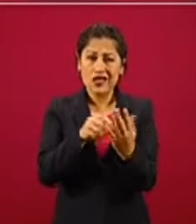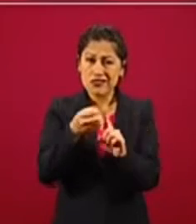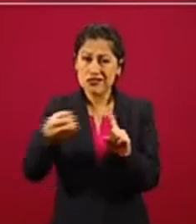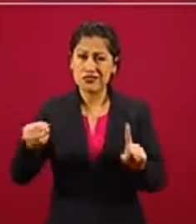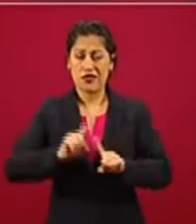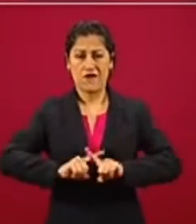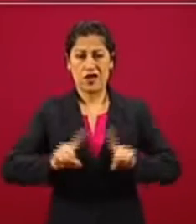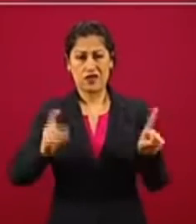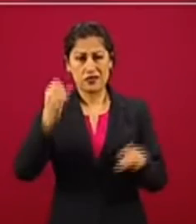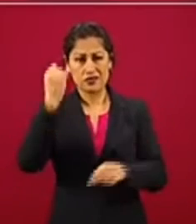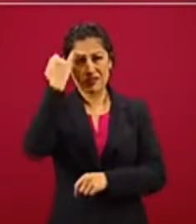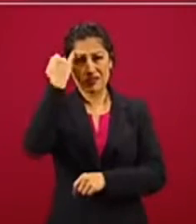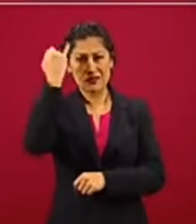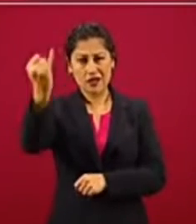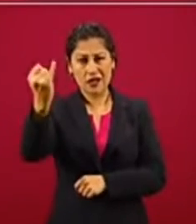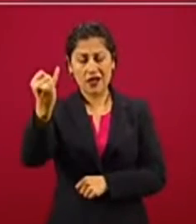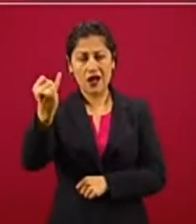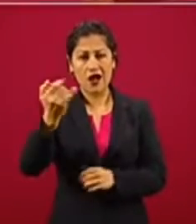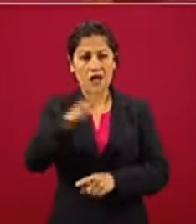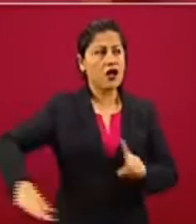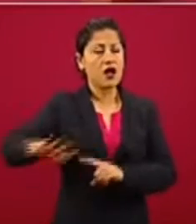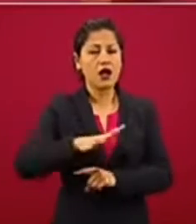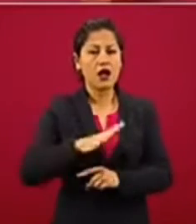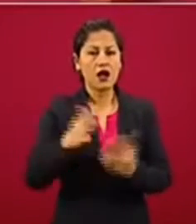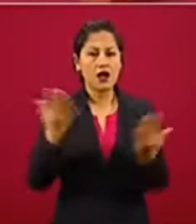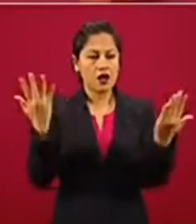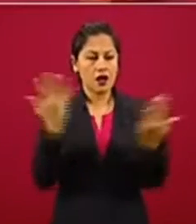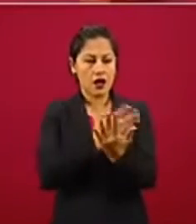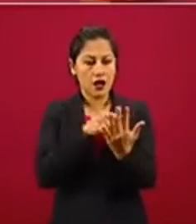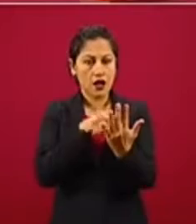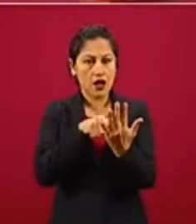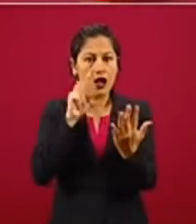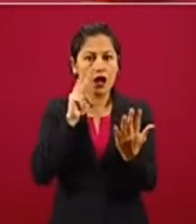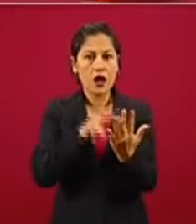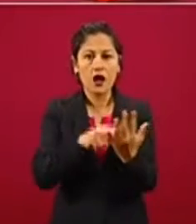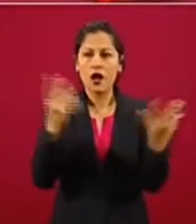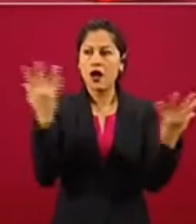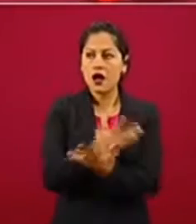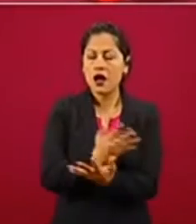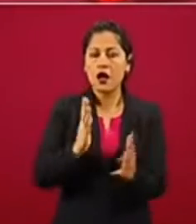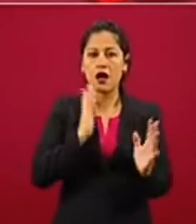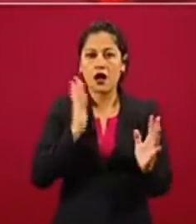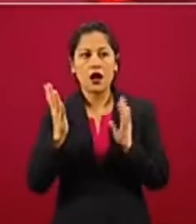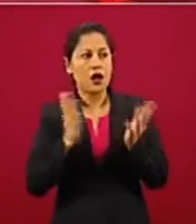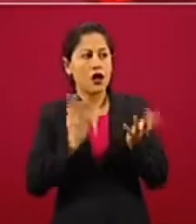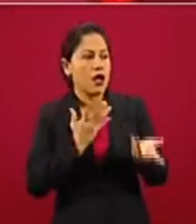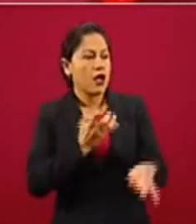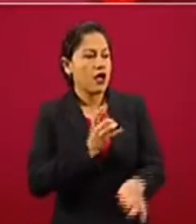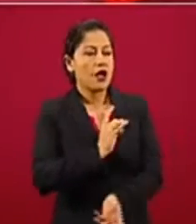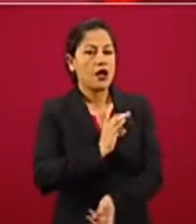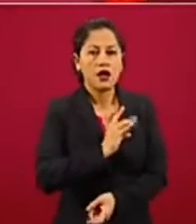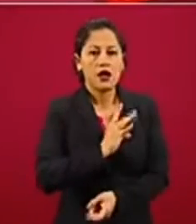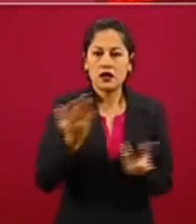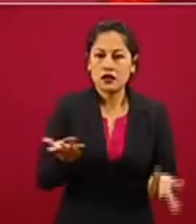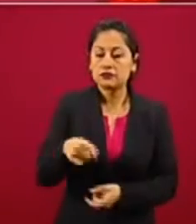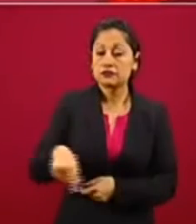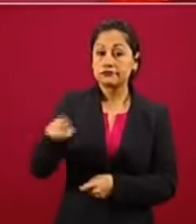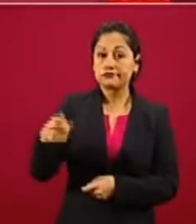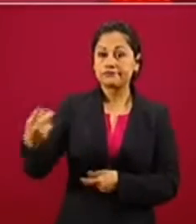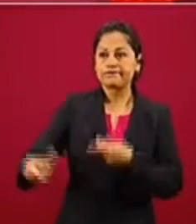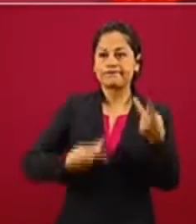y todos en contra. Está como hoy, que viene una nota en el